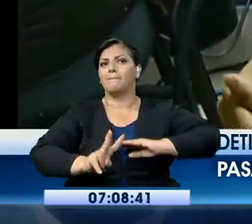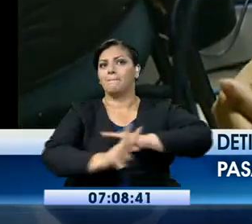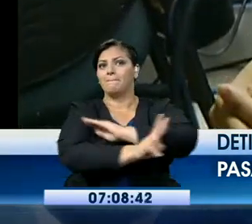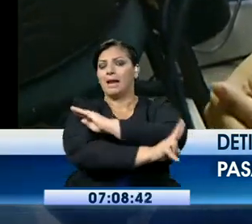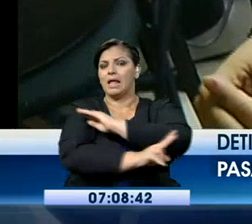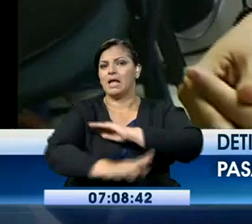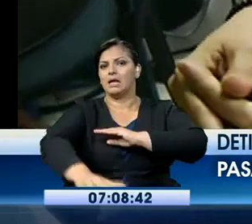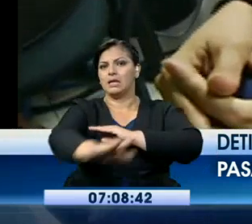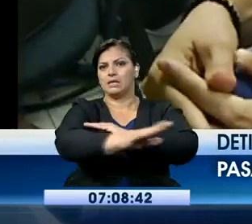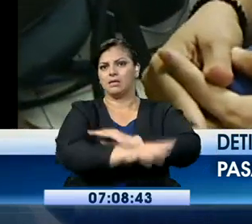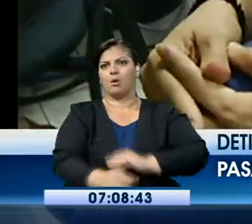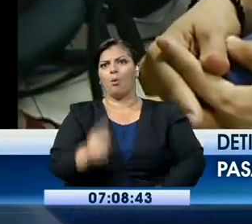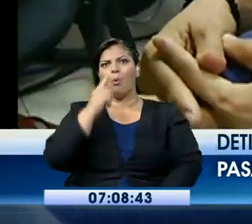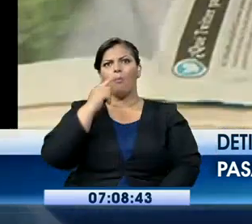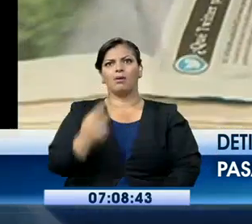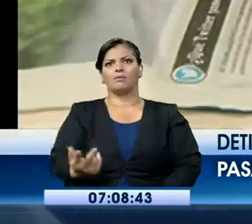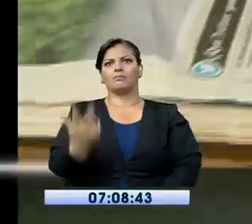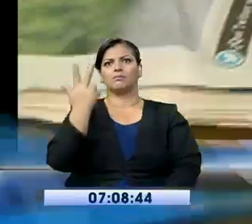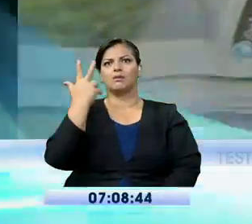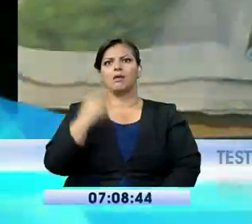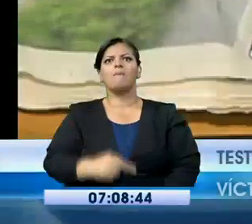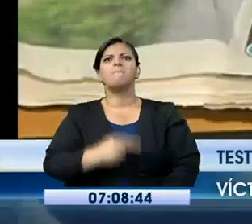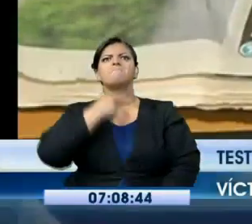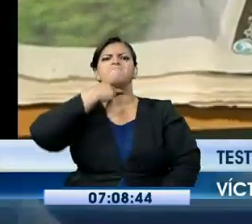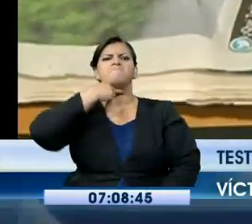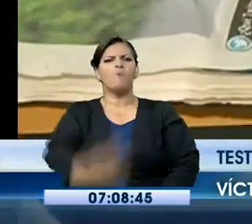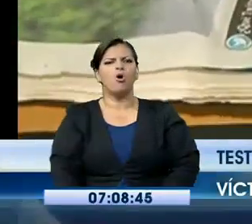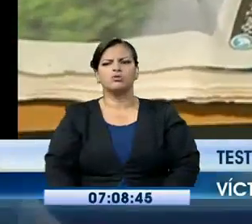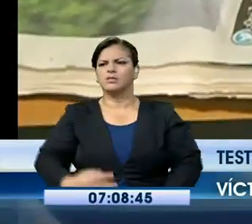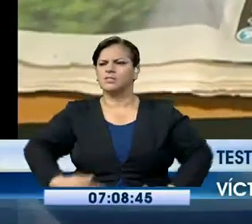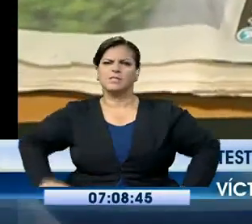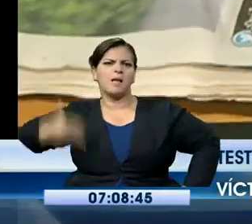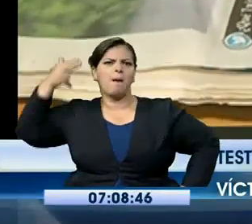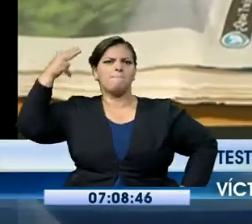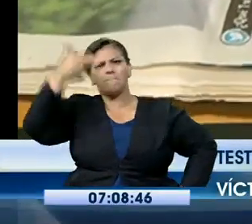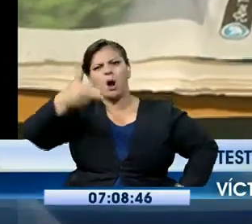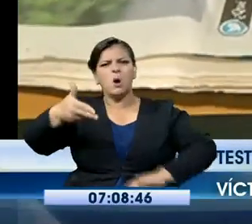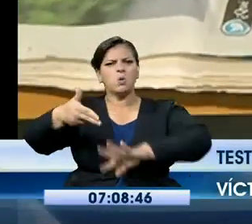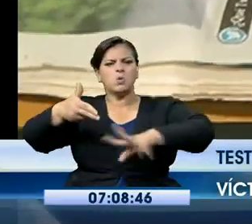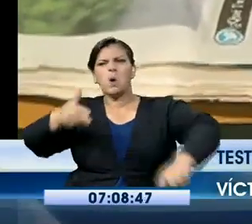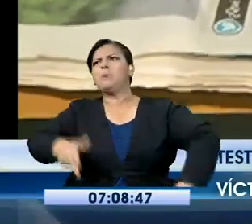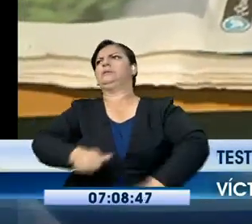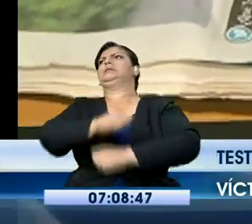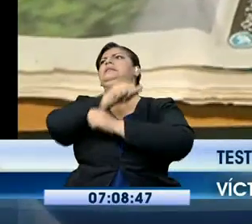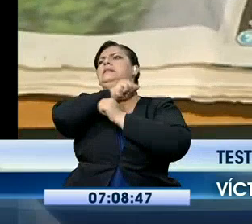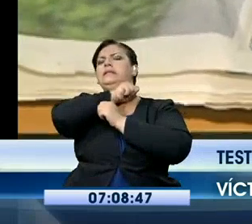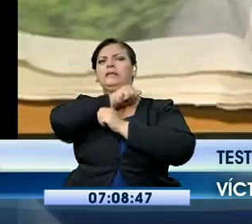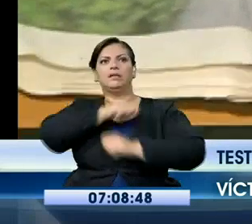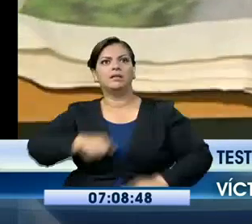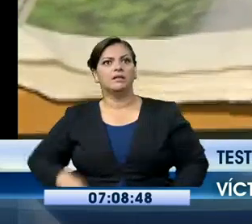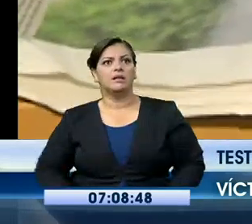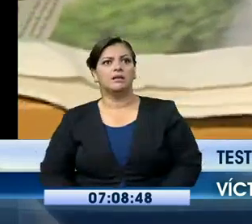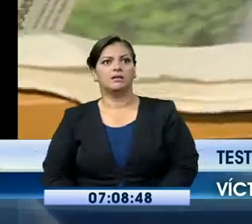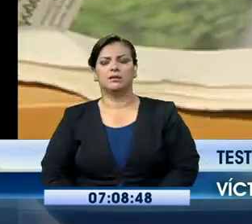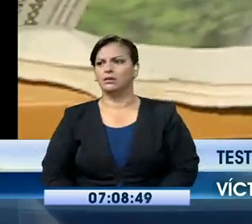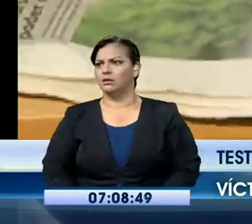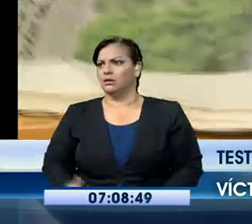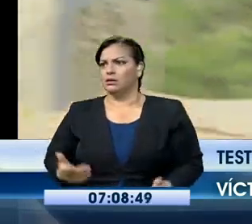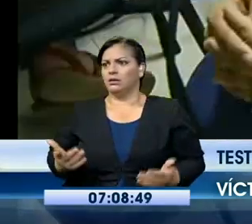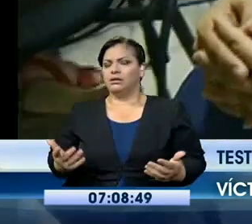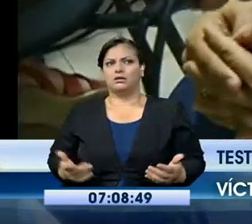dicen esto es un asalto con armas de fuego y nos empezaron a quitar nuestras pertenencias. Y nos robaron. Eran tres.